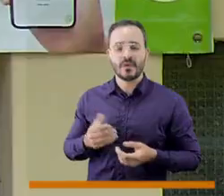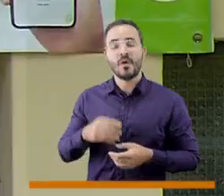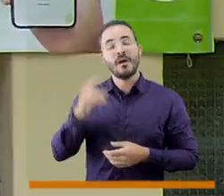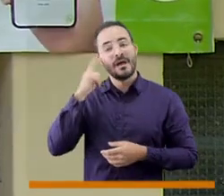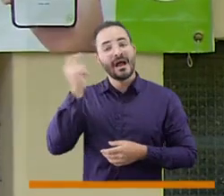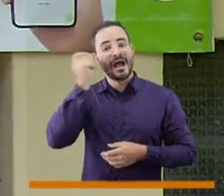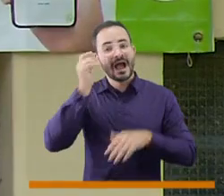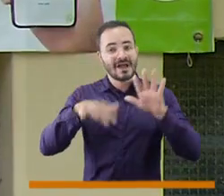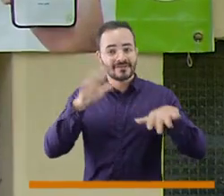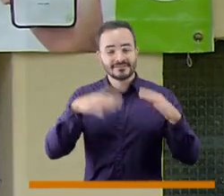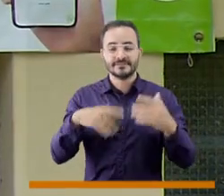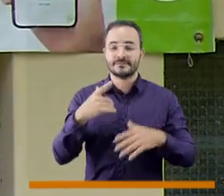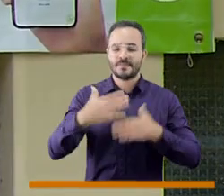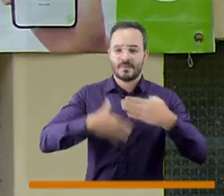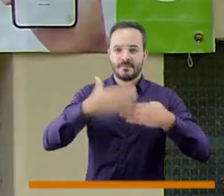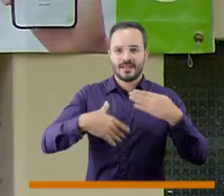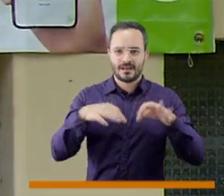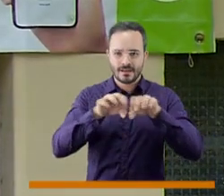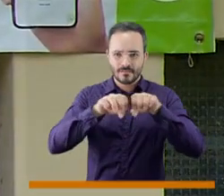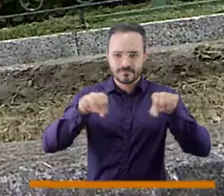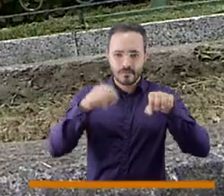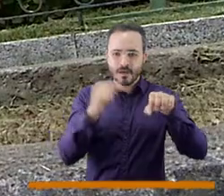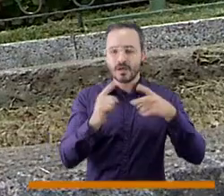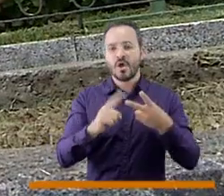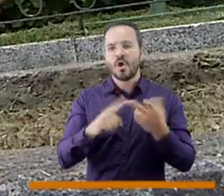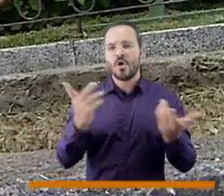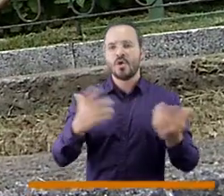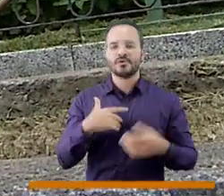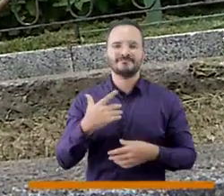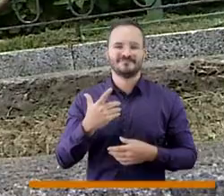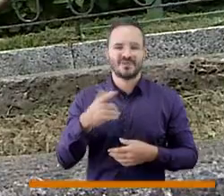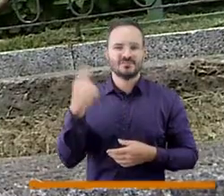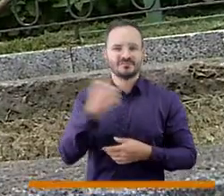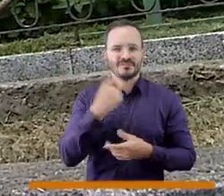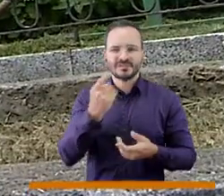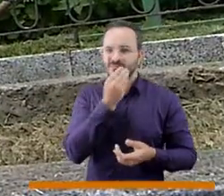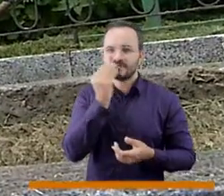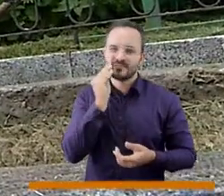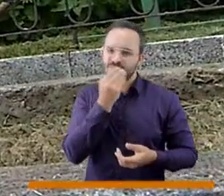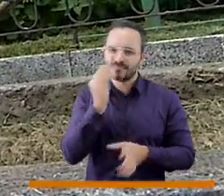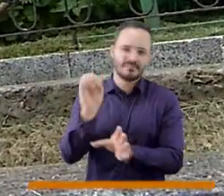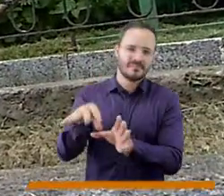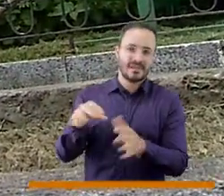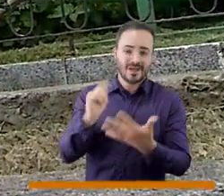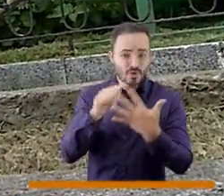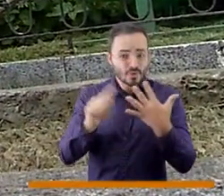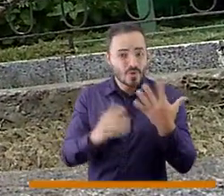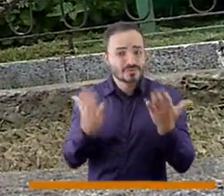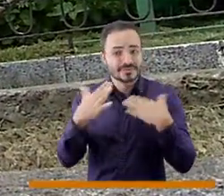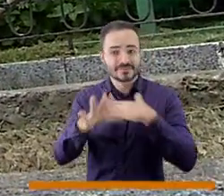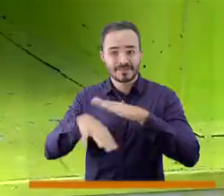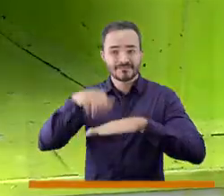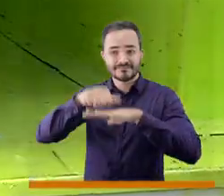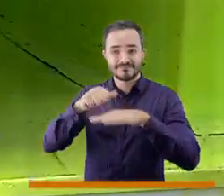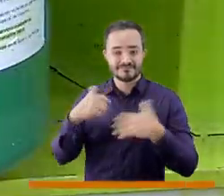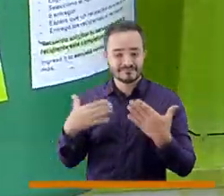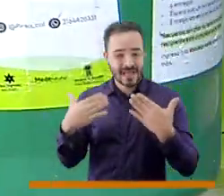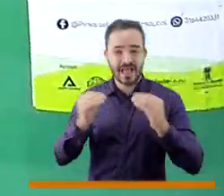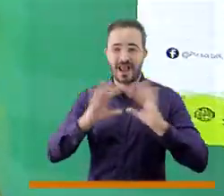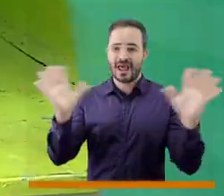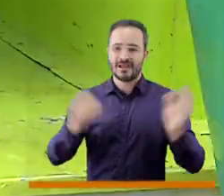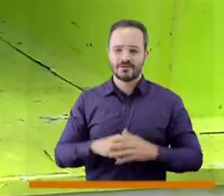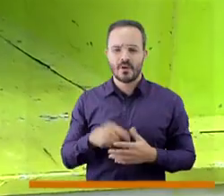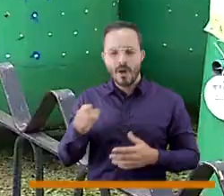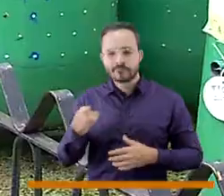papel higiénico, de papel de cocina, las servilletas, todo este material es recuperable. Todo esto nos sirve para el compost. Ayuda a que